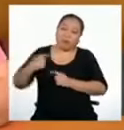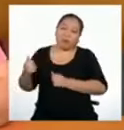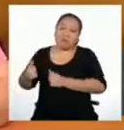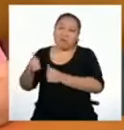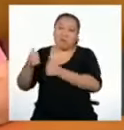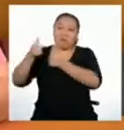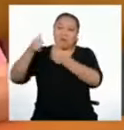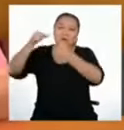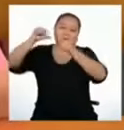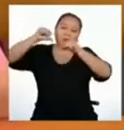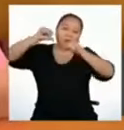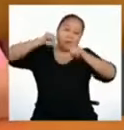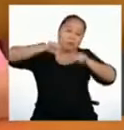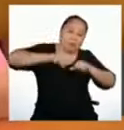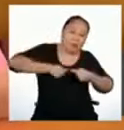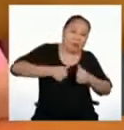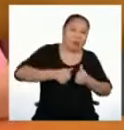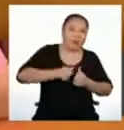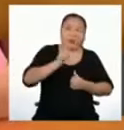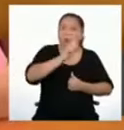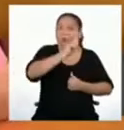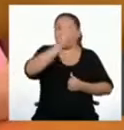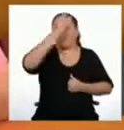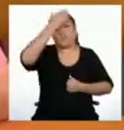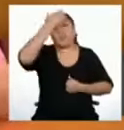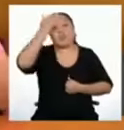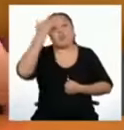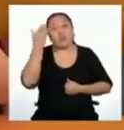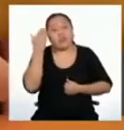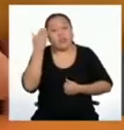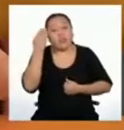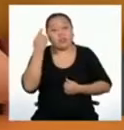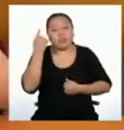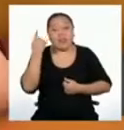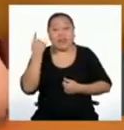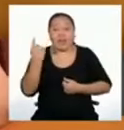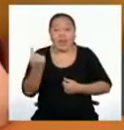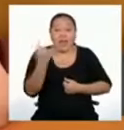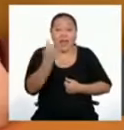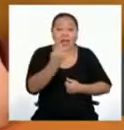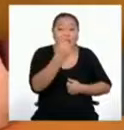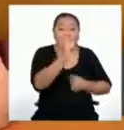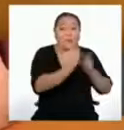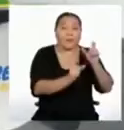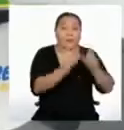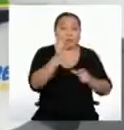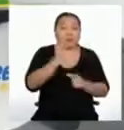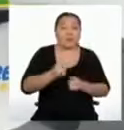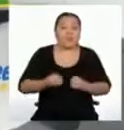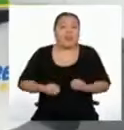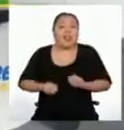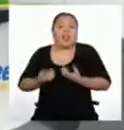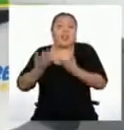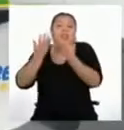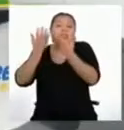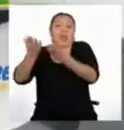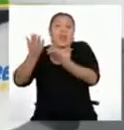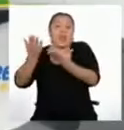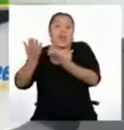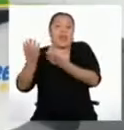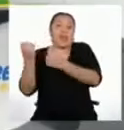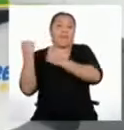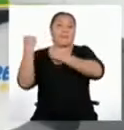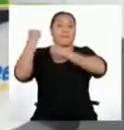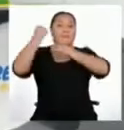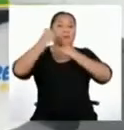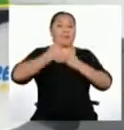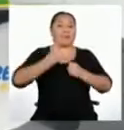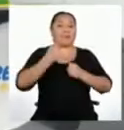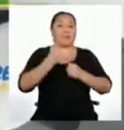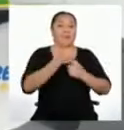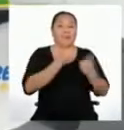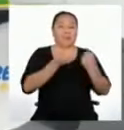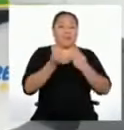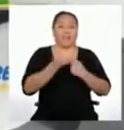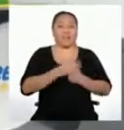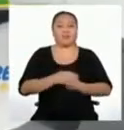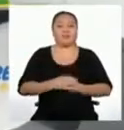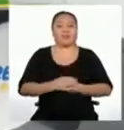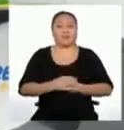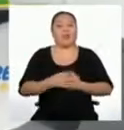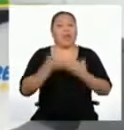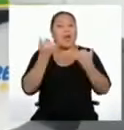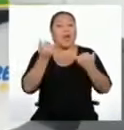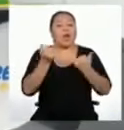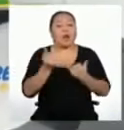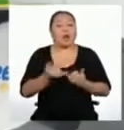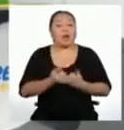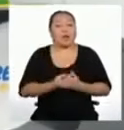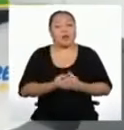y ciudadanas somos los responsables de delegar el poder. Actualmente, todas y todos estamos de acuerdo